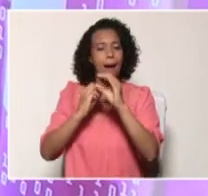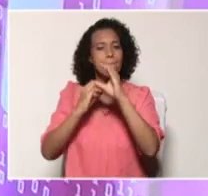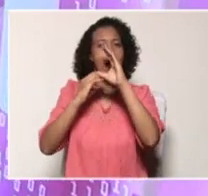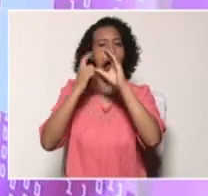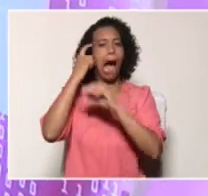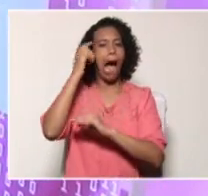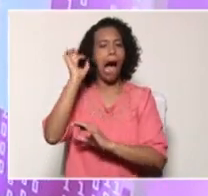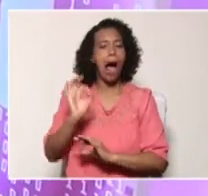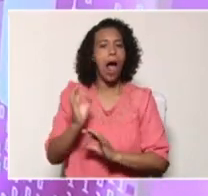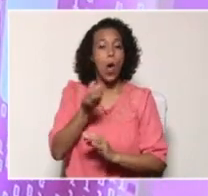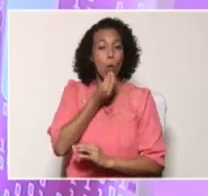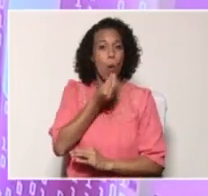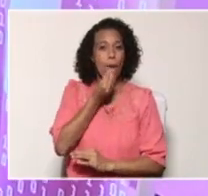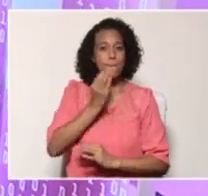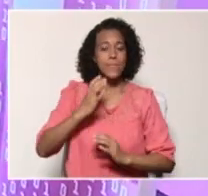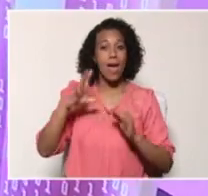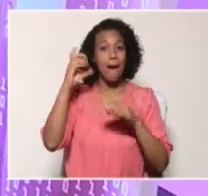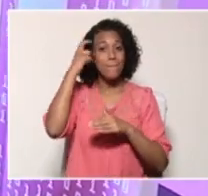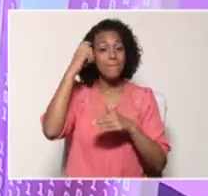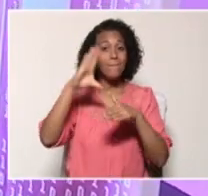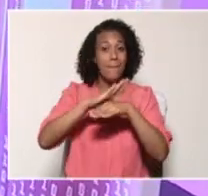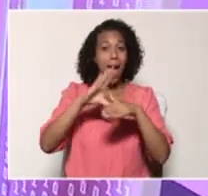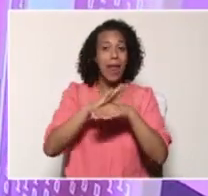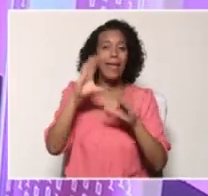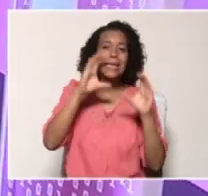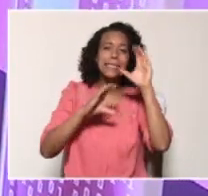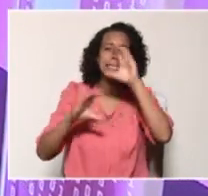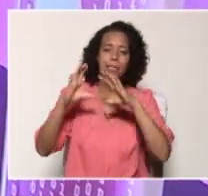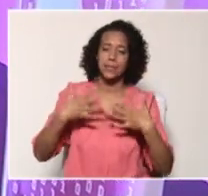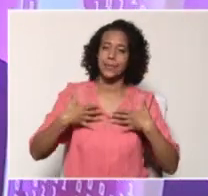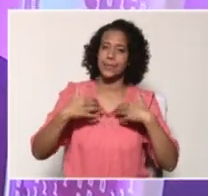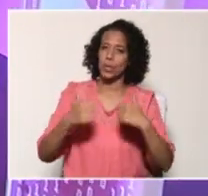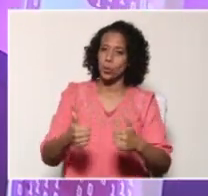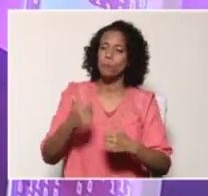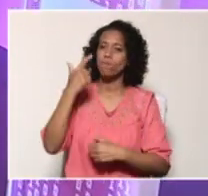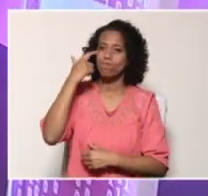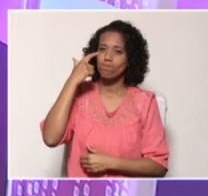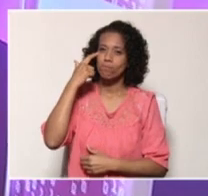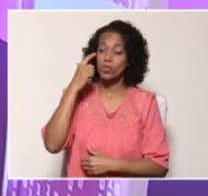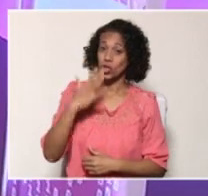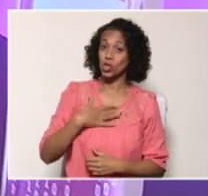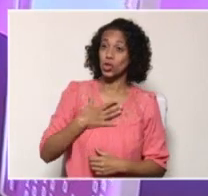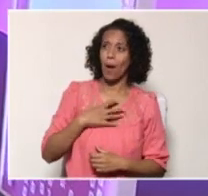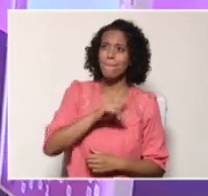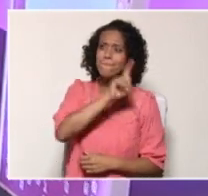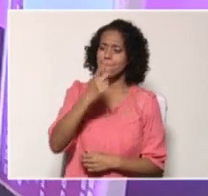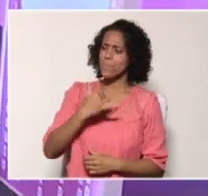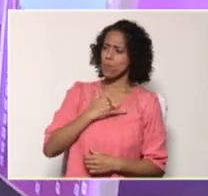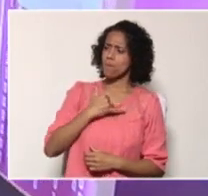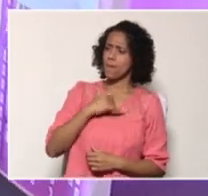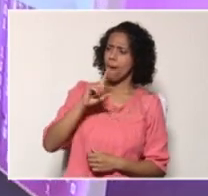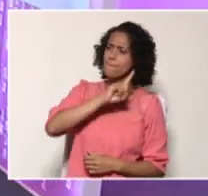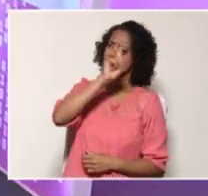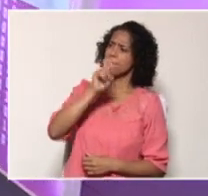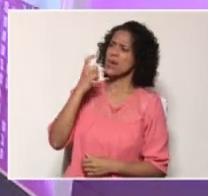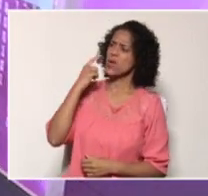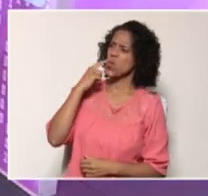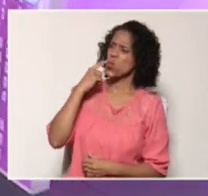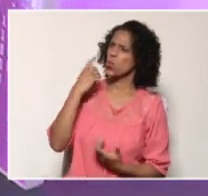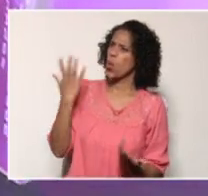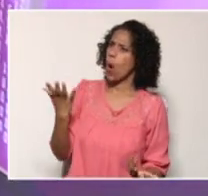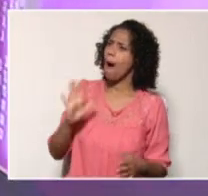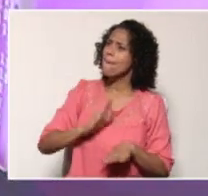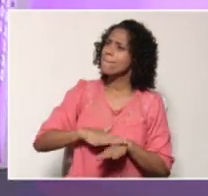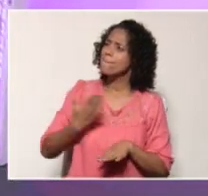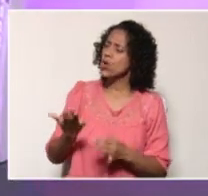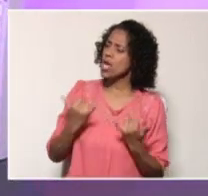alimentos en cuanto a este martes de ciencia y salud? Pero yo también me quiero preguntar lo siguiente, y es,